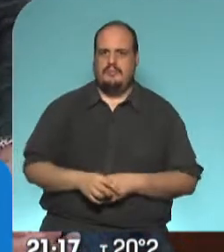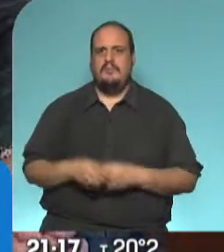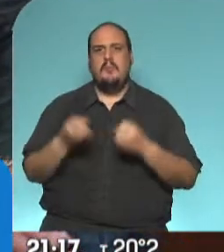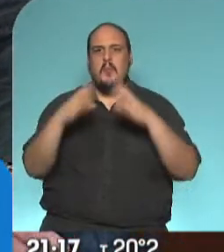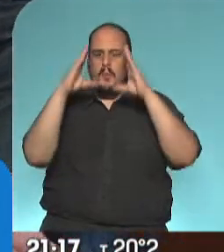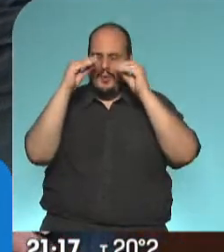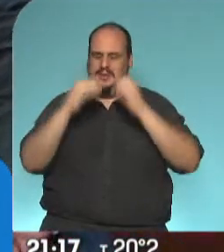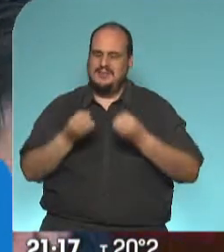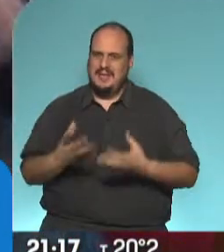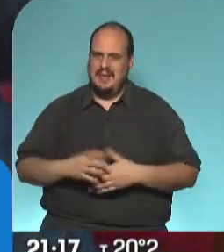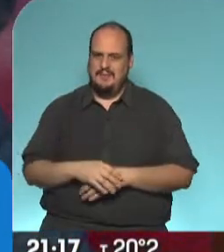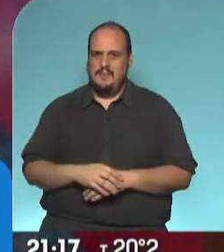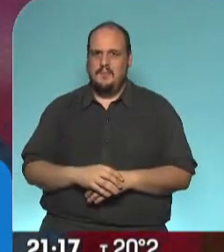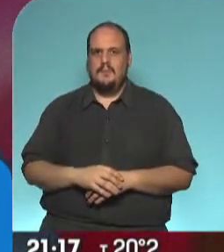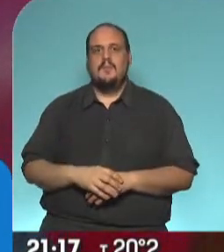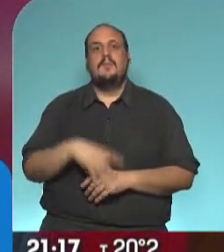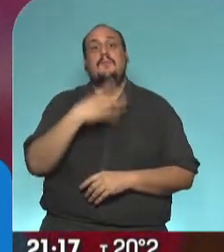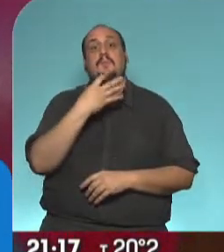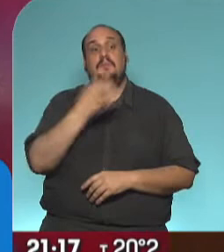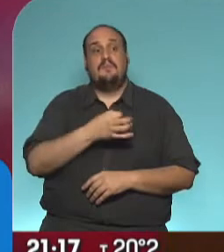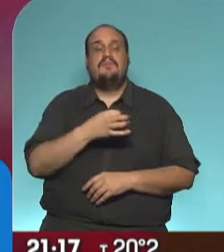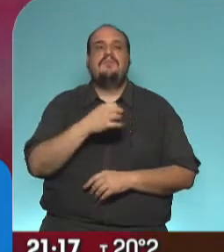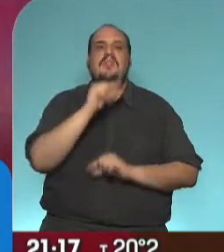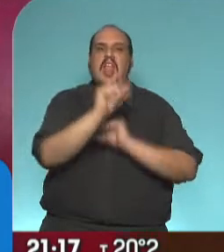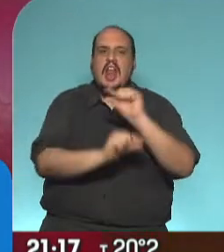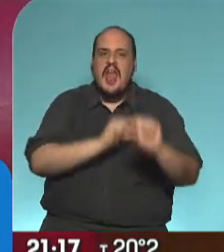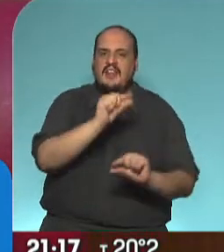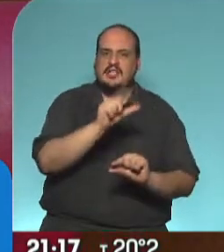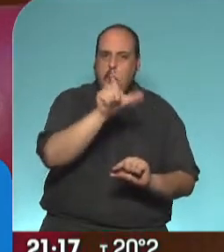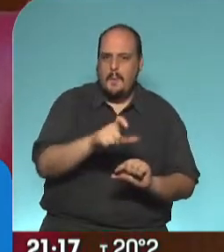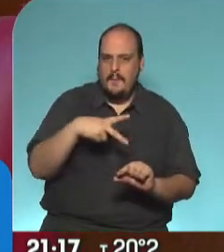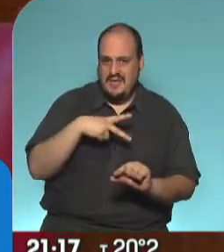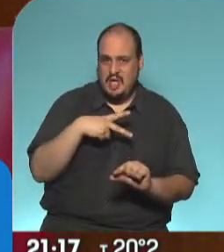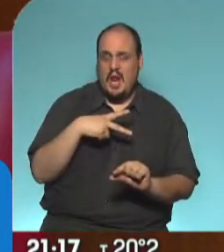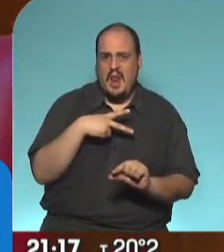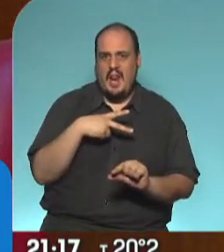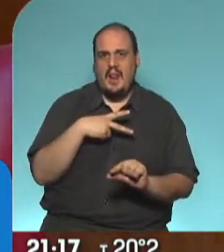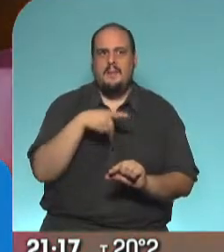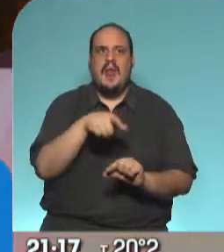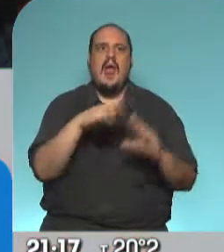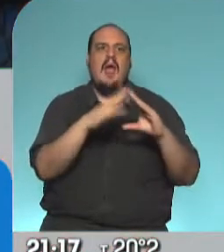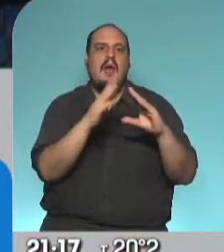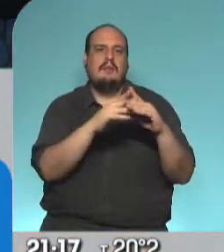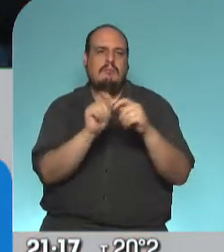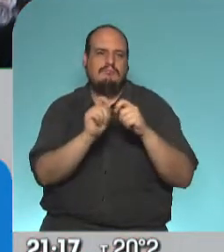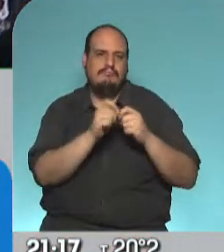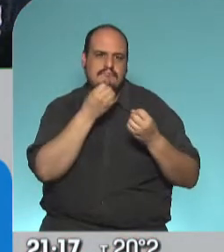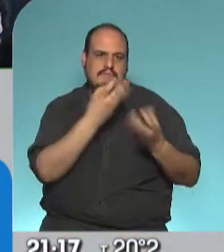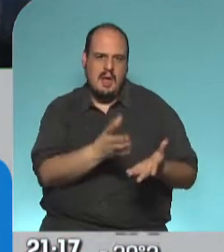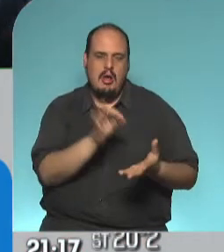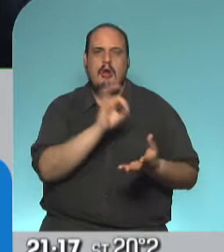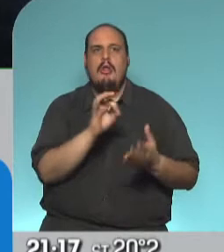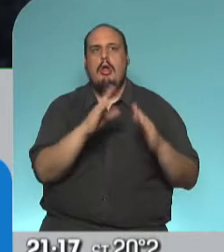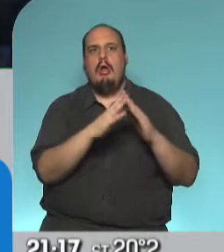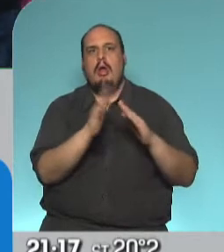¿cómo están? Bueno, en realidad los créditos personales están destinados a mejorar la vivienda, a refaccionar